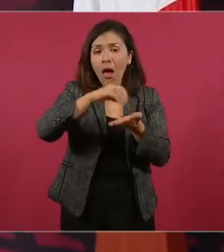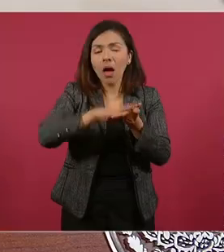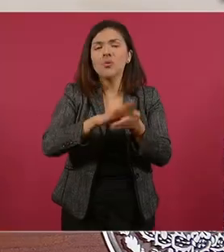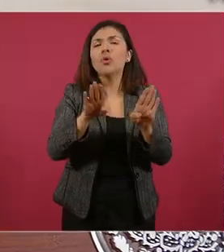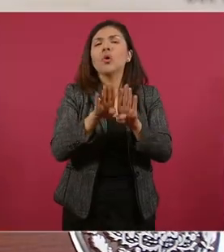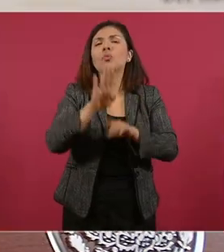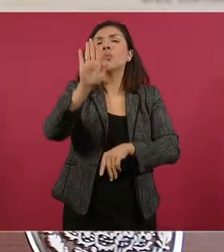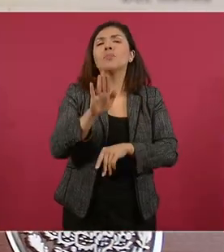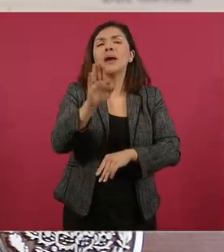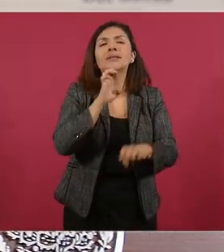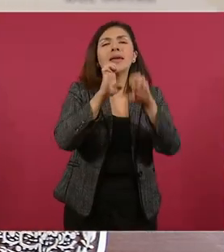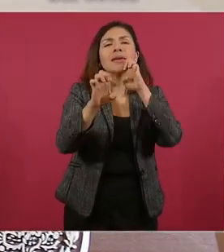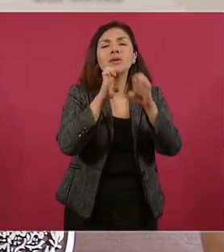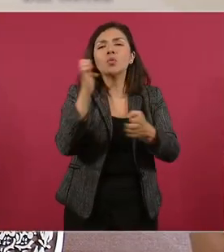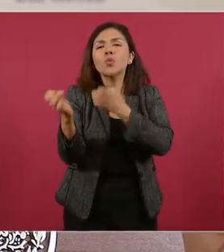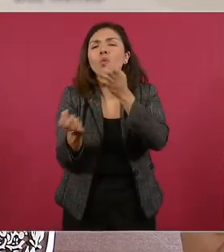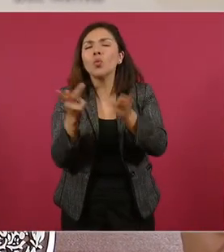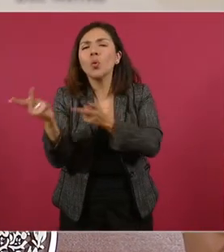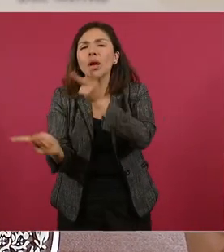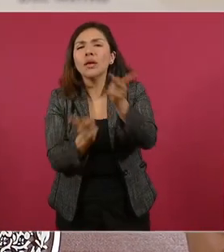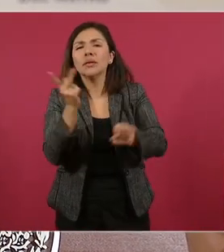encuestas, evaluaciones,